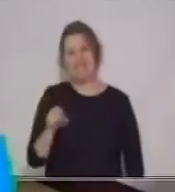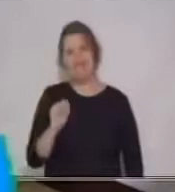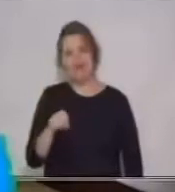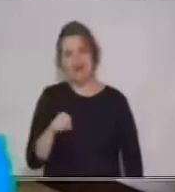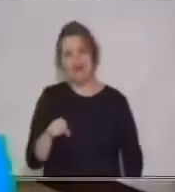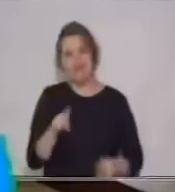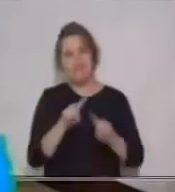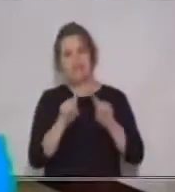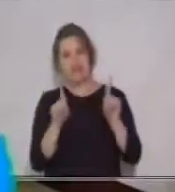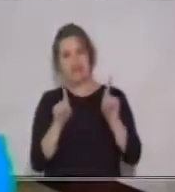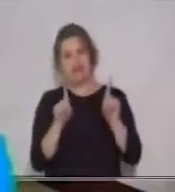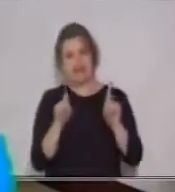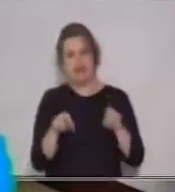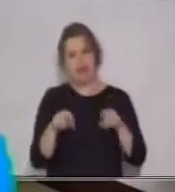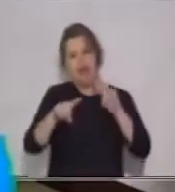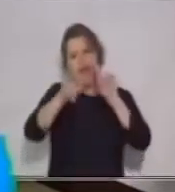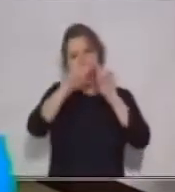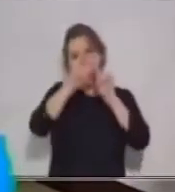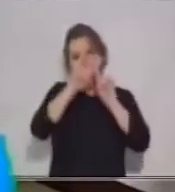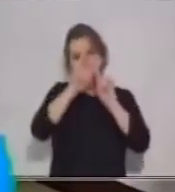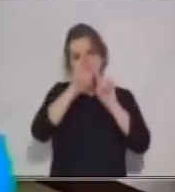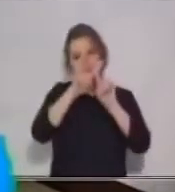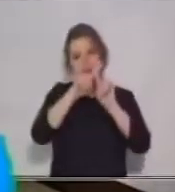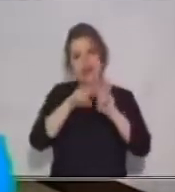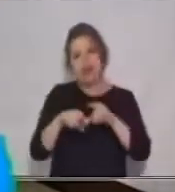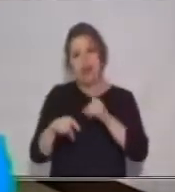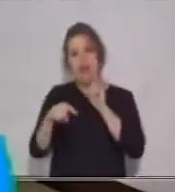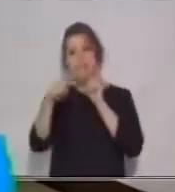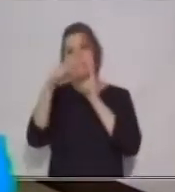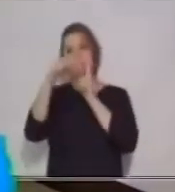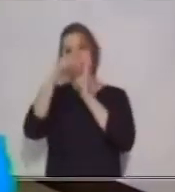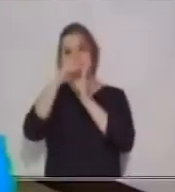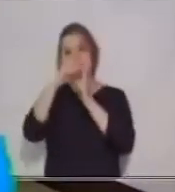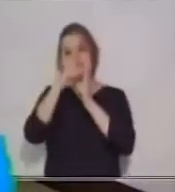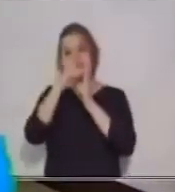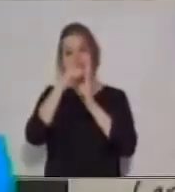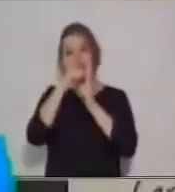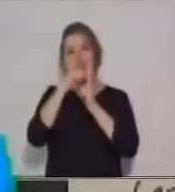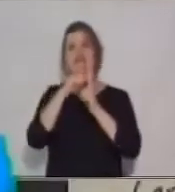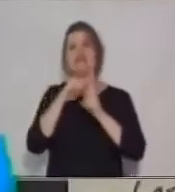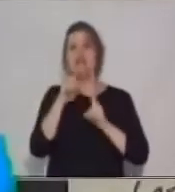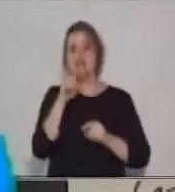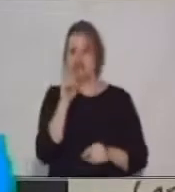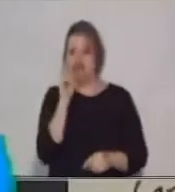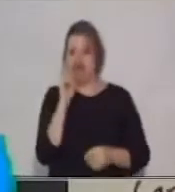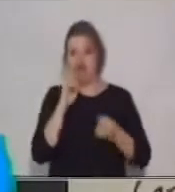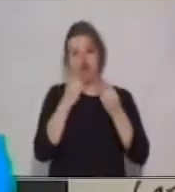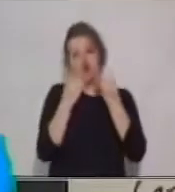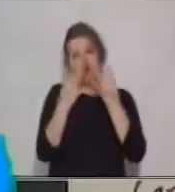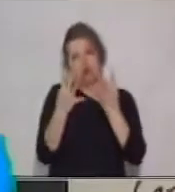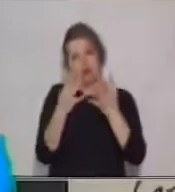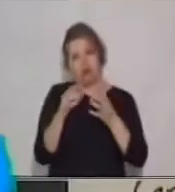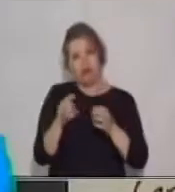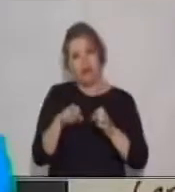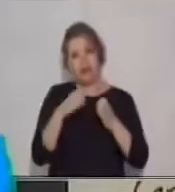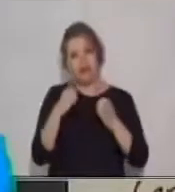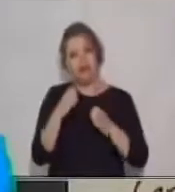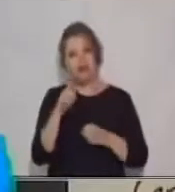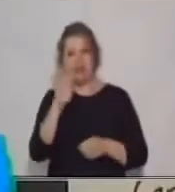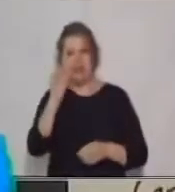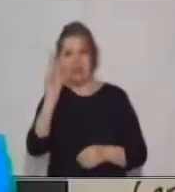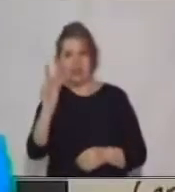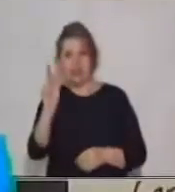Vamos a tener x más un número y y más o menos otro número que lo